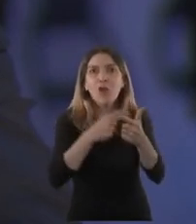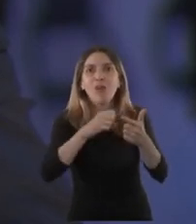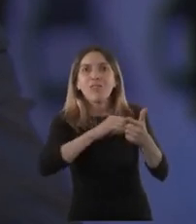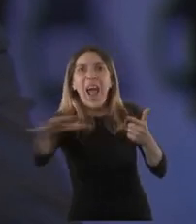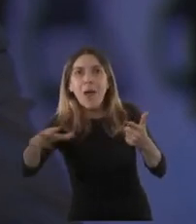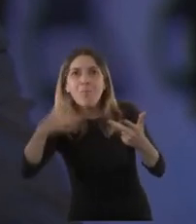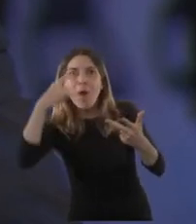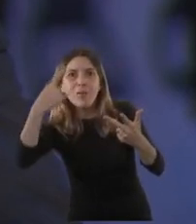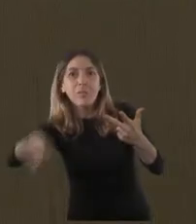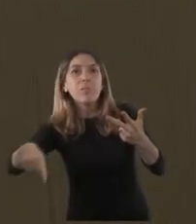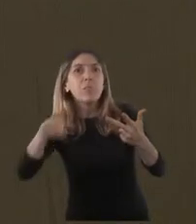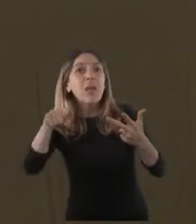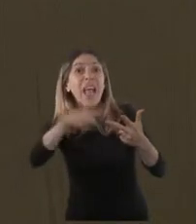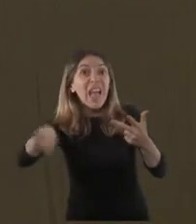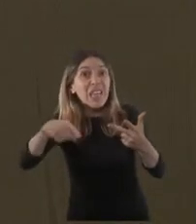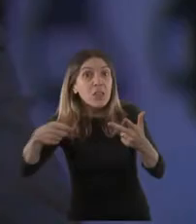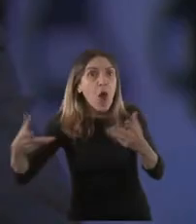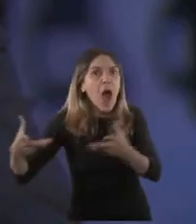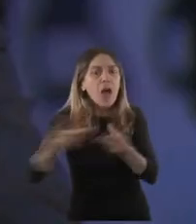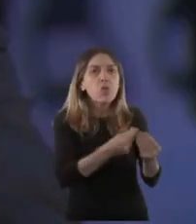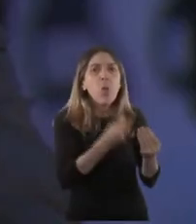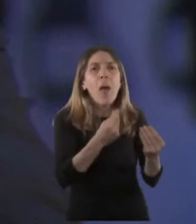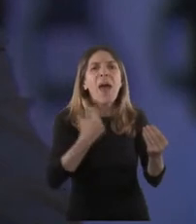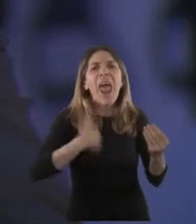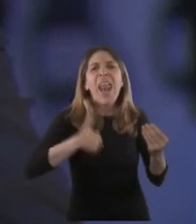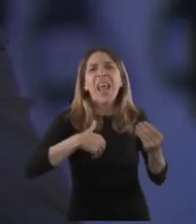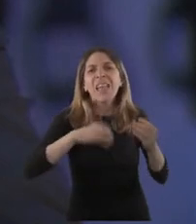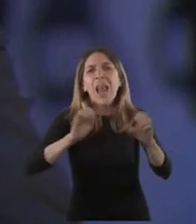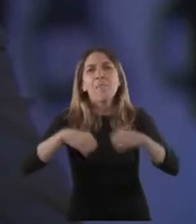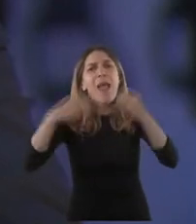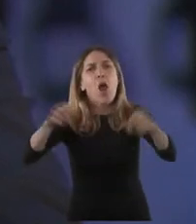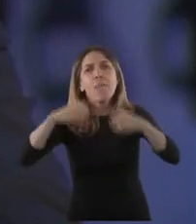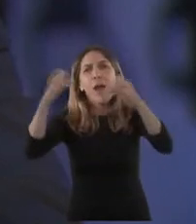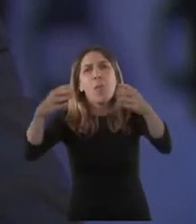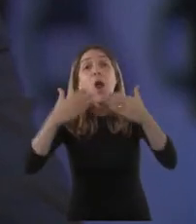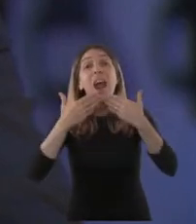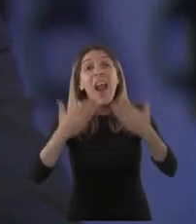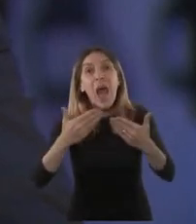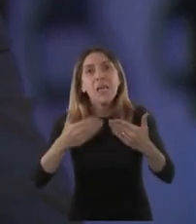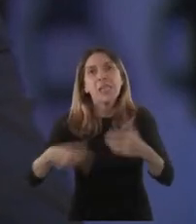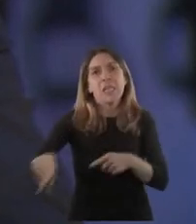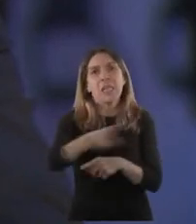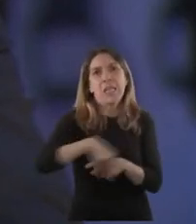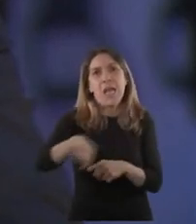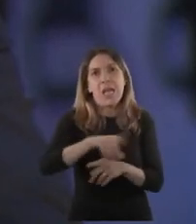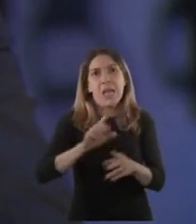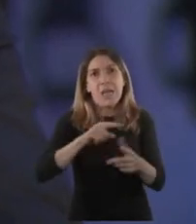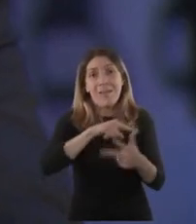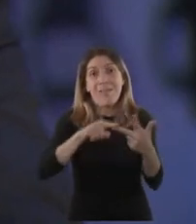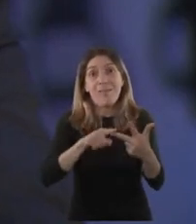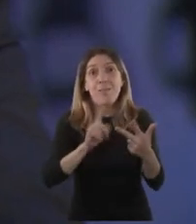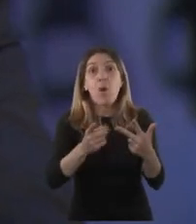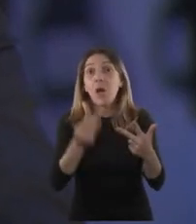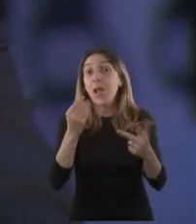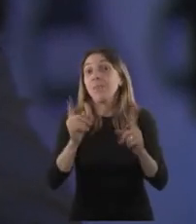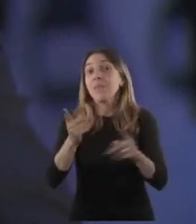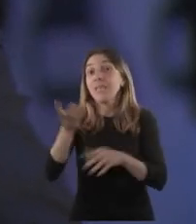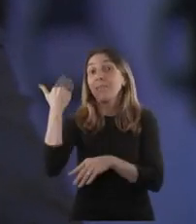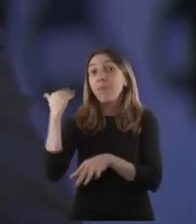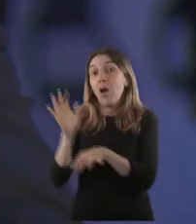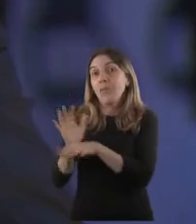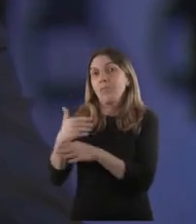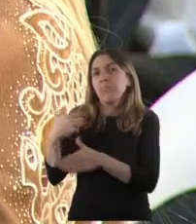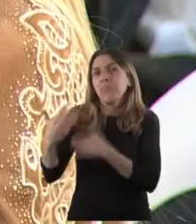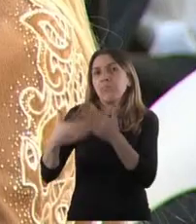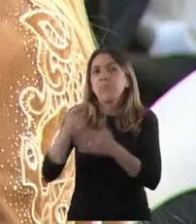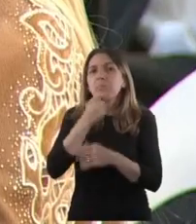para estructurar el desarrollo en la Argentina. Porque a ese funcionamiento tradicional